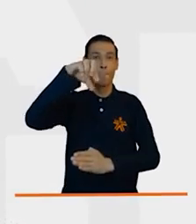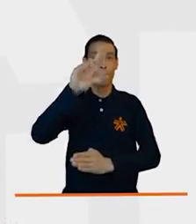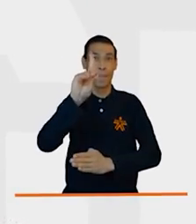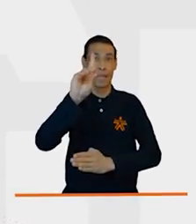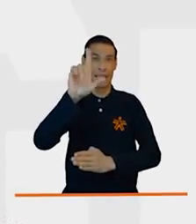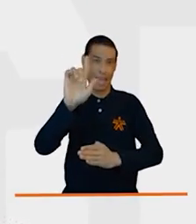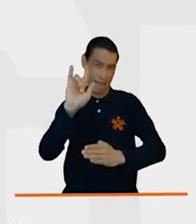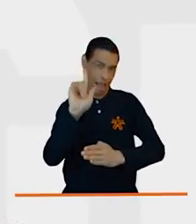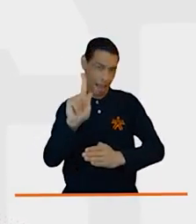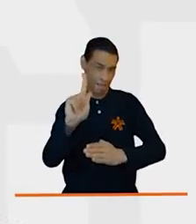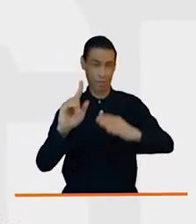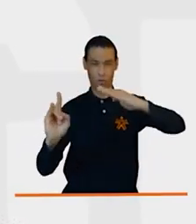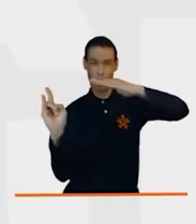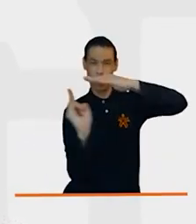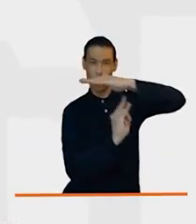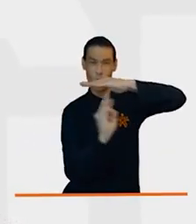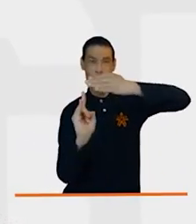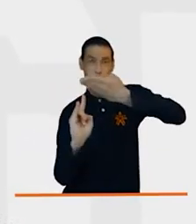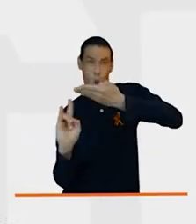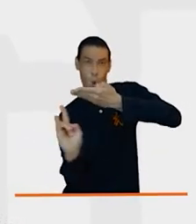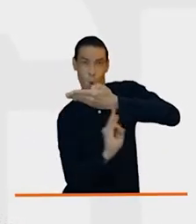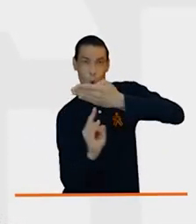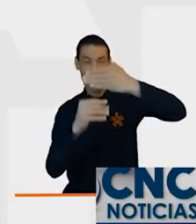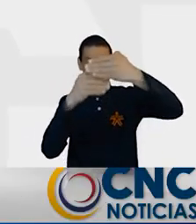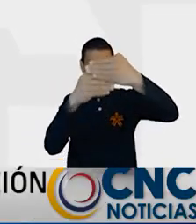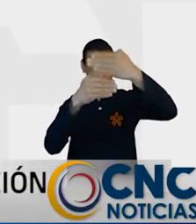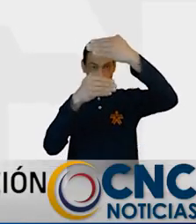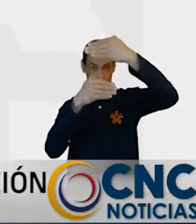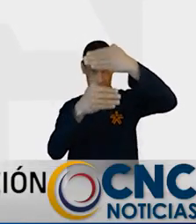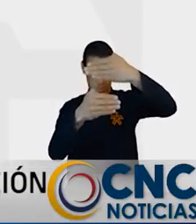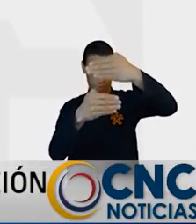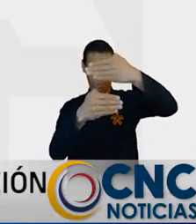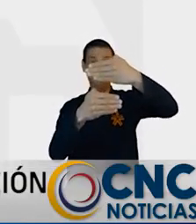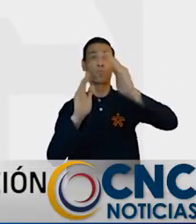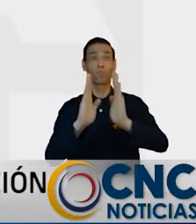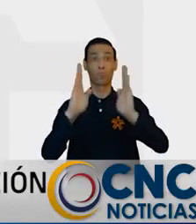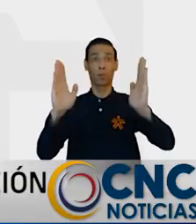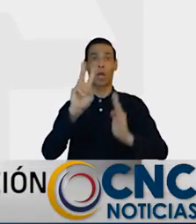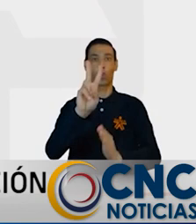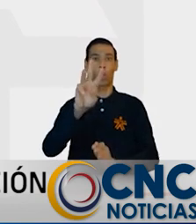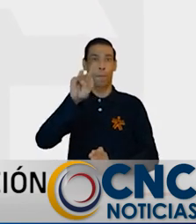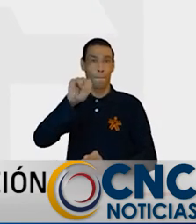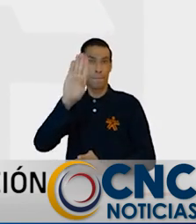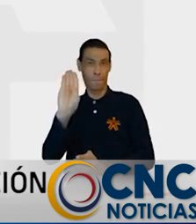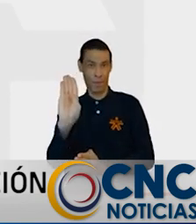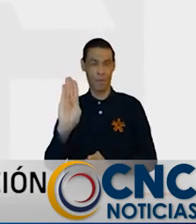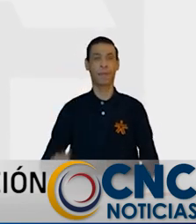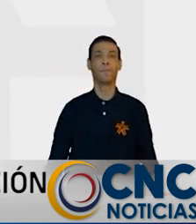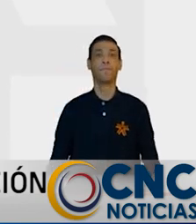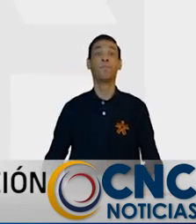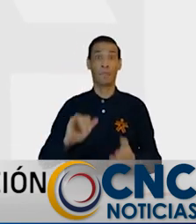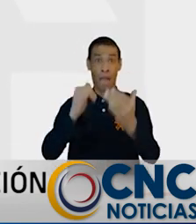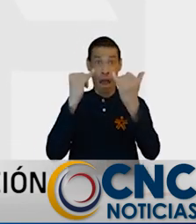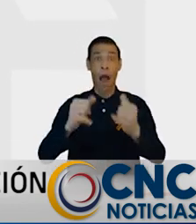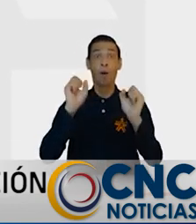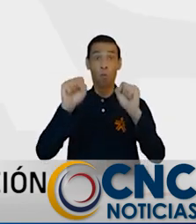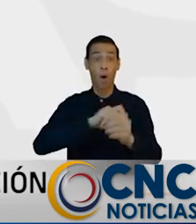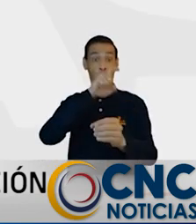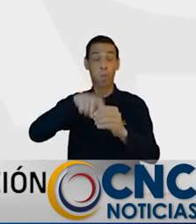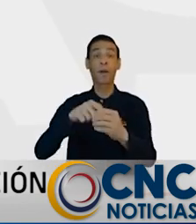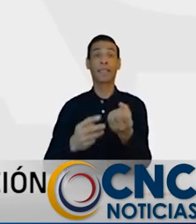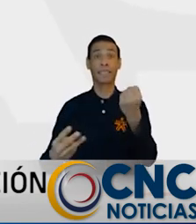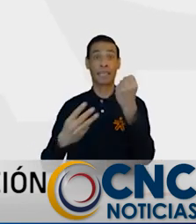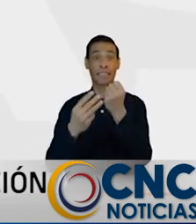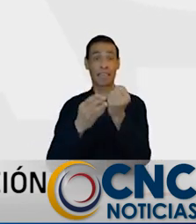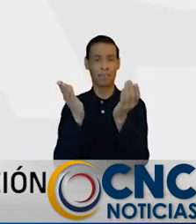identidad en formato PDF, escaneado por ambos lados en una sola hoja de manera vertical y con un tamaño máximo de 2 MB.